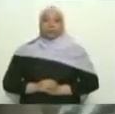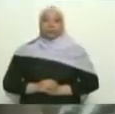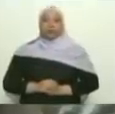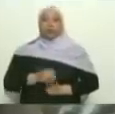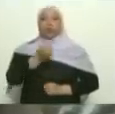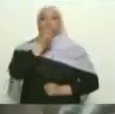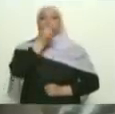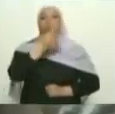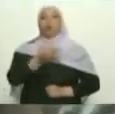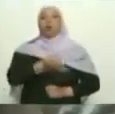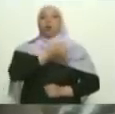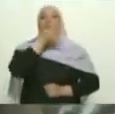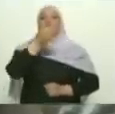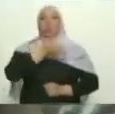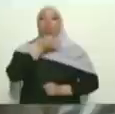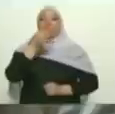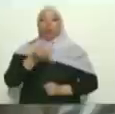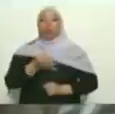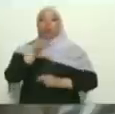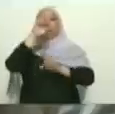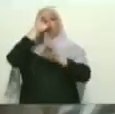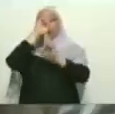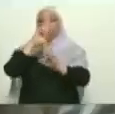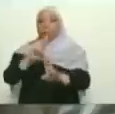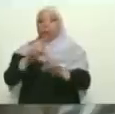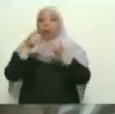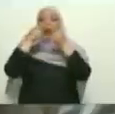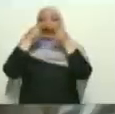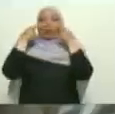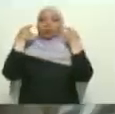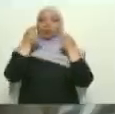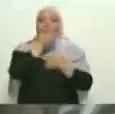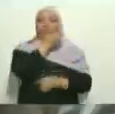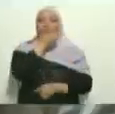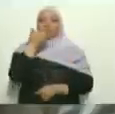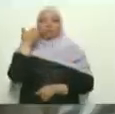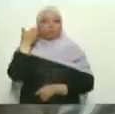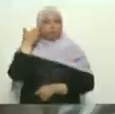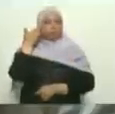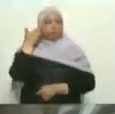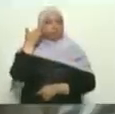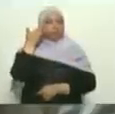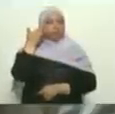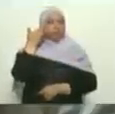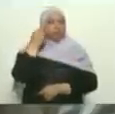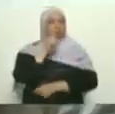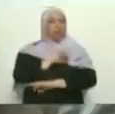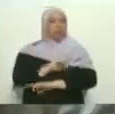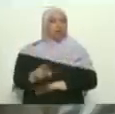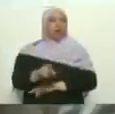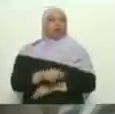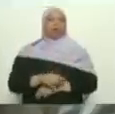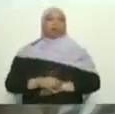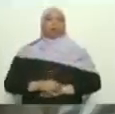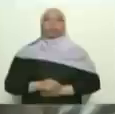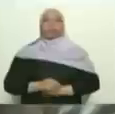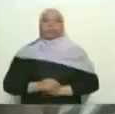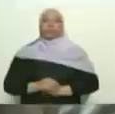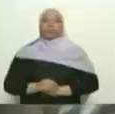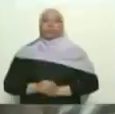Buenas tardes, tengan todos ustedes, con el debido respeto nos quitamos este aún obligatorio tapabocas.